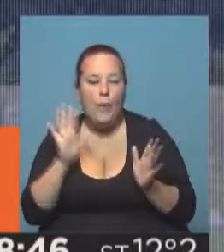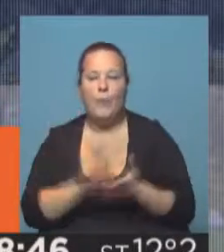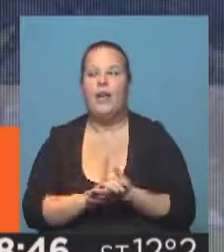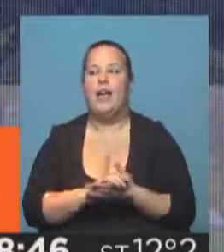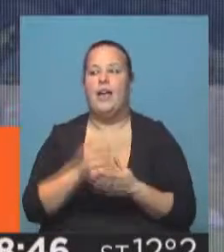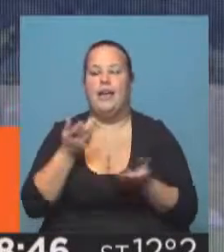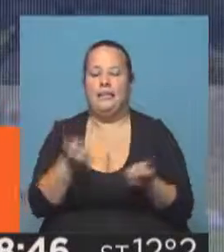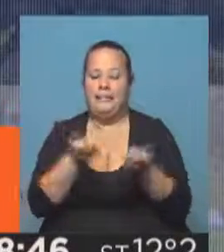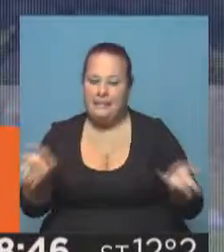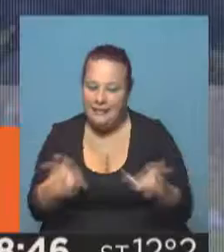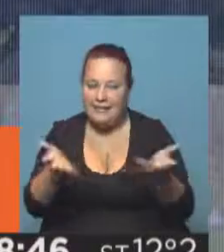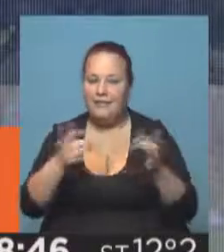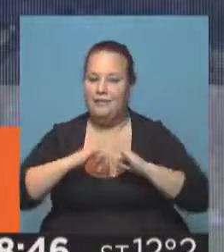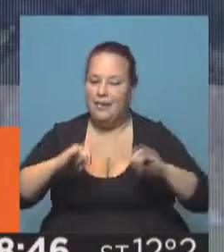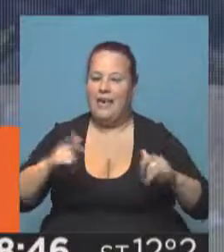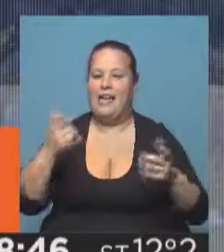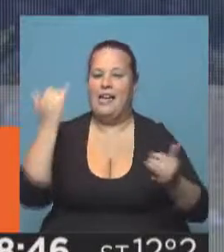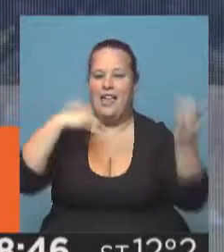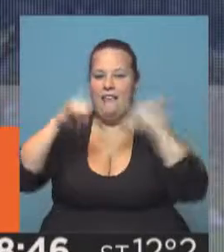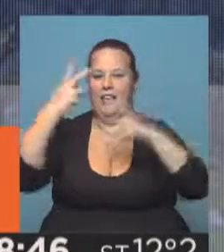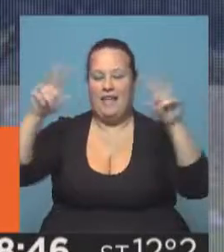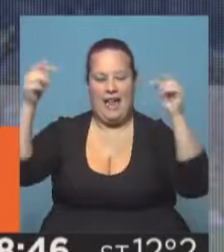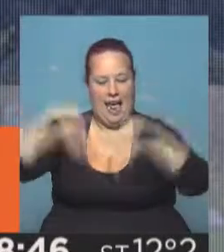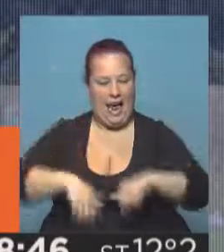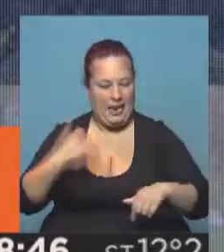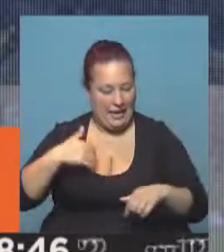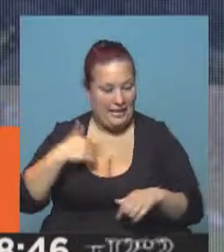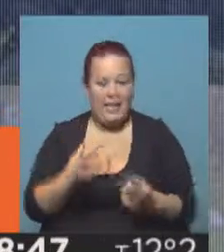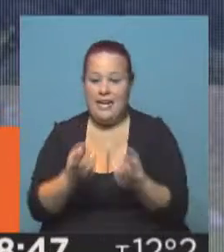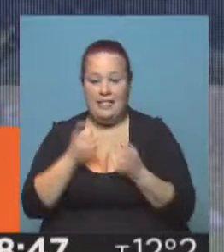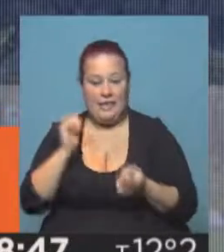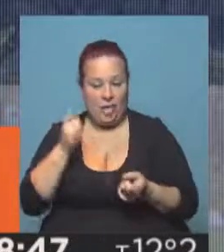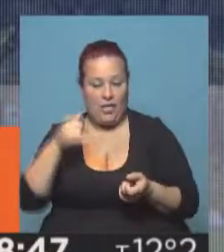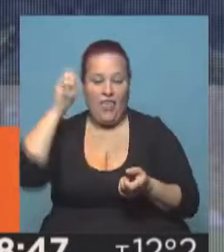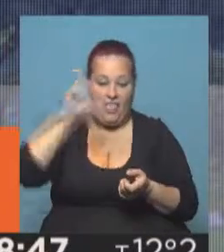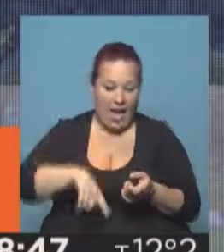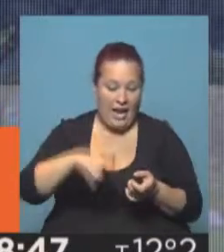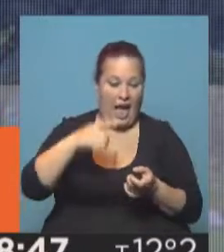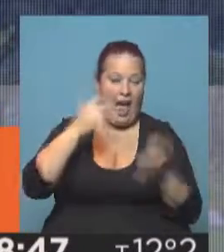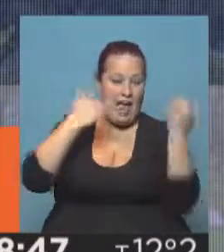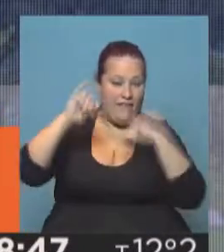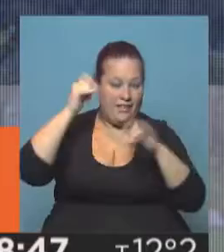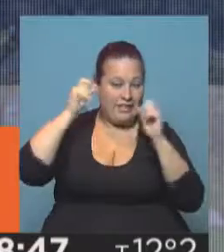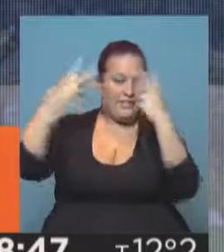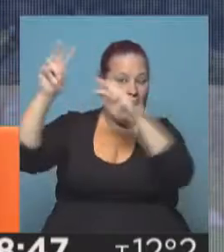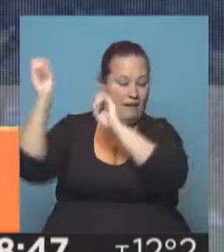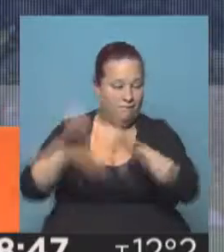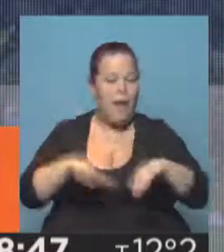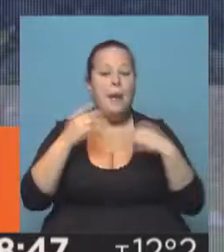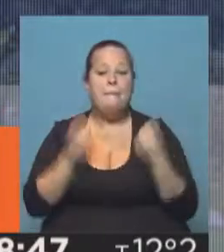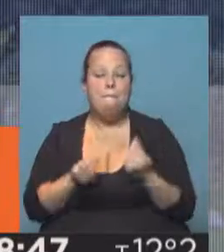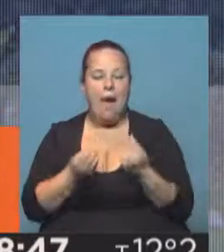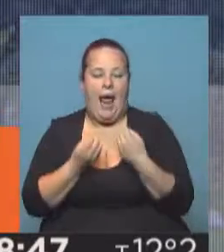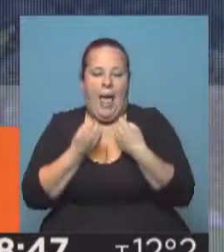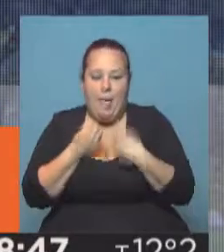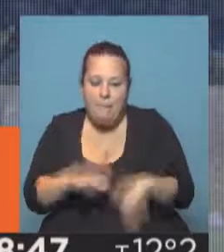de incentivar, de promover la inversión extranjera en el país, que es necesaria, tanto la local como la inversión extranjera, justamente para